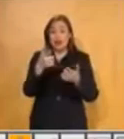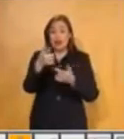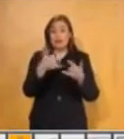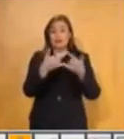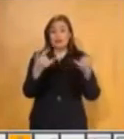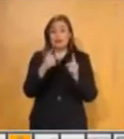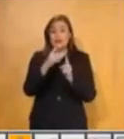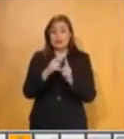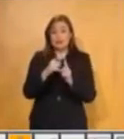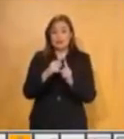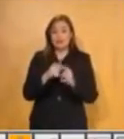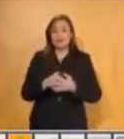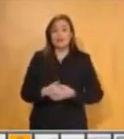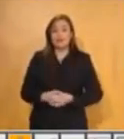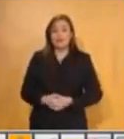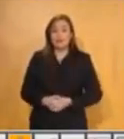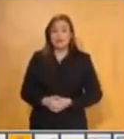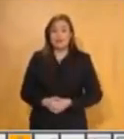strip.